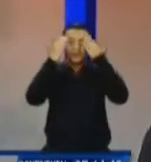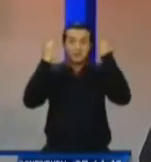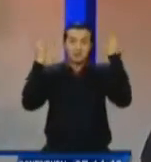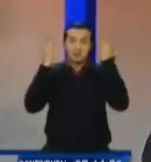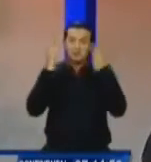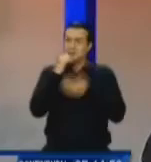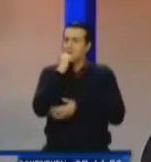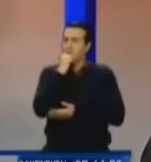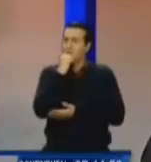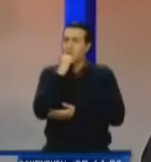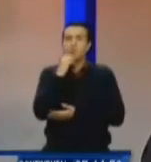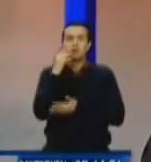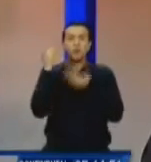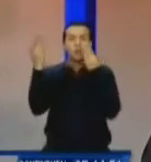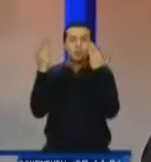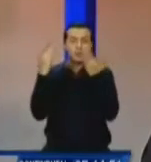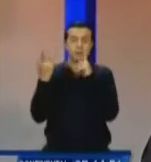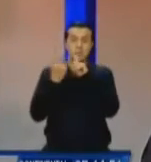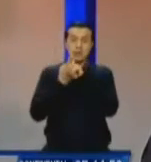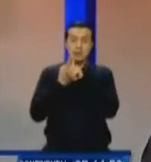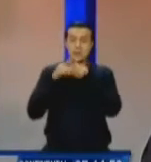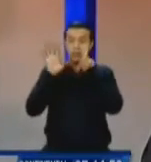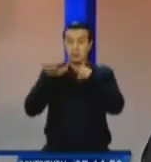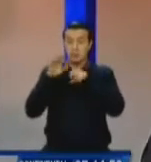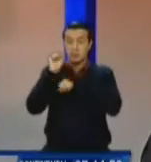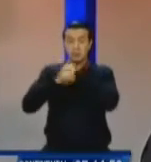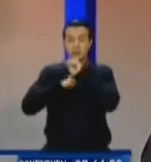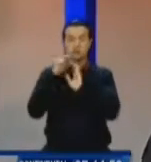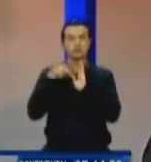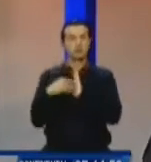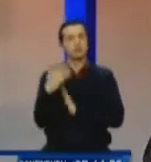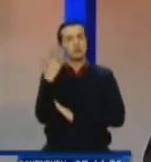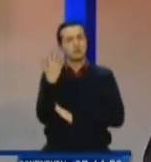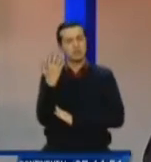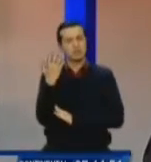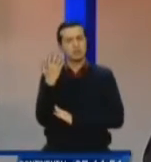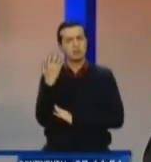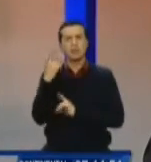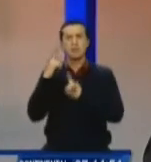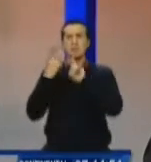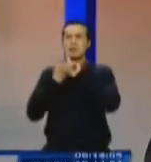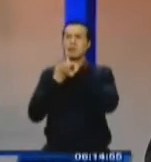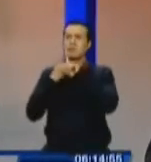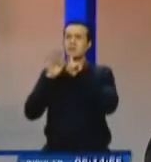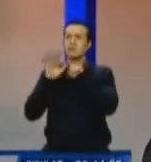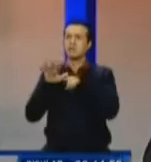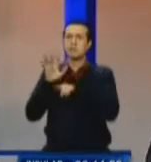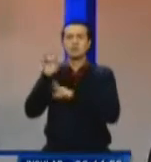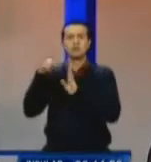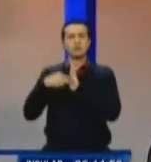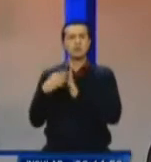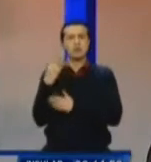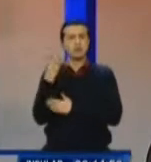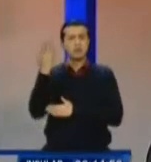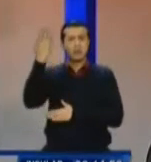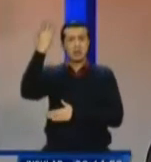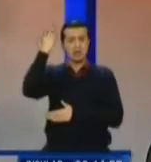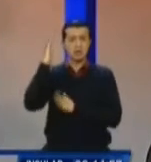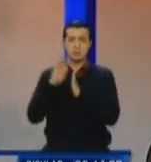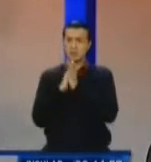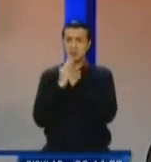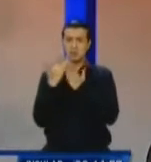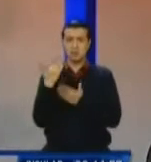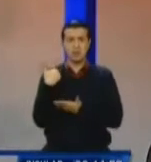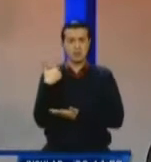resulta en la comparación del primer semestre del 2015 con respecto al primer semestre del 2014 cuando no había el manual de buenas